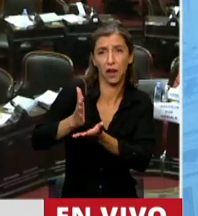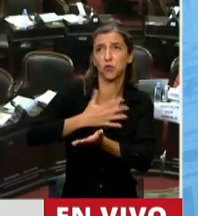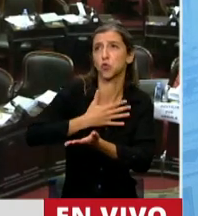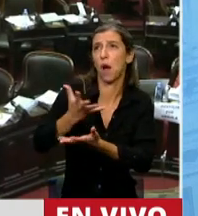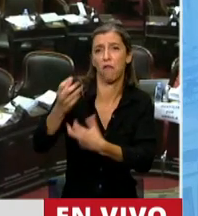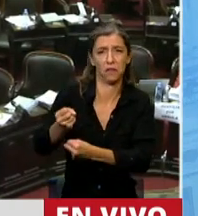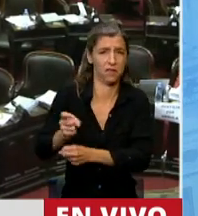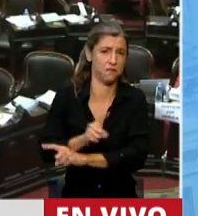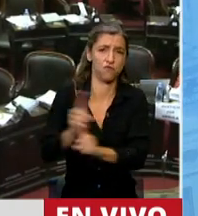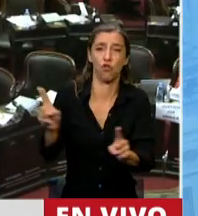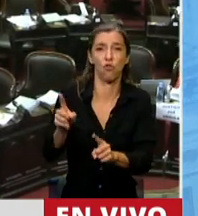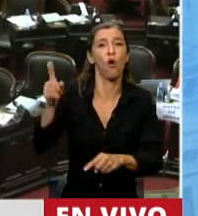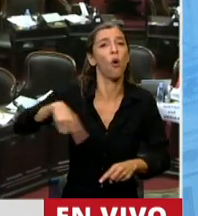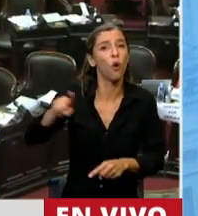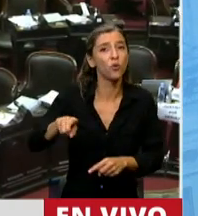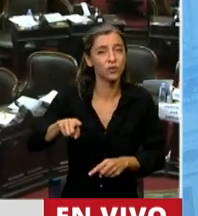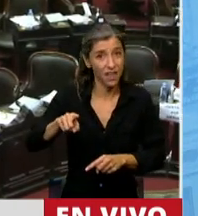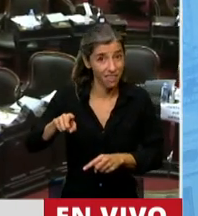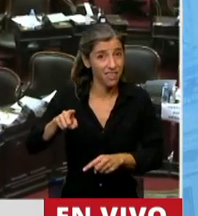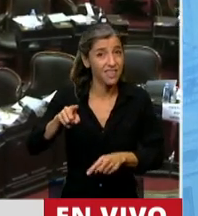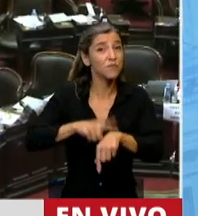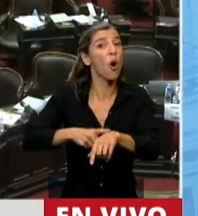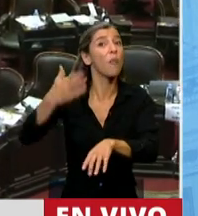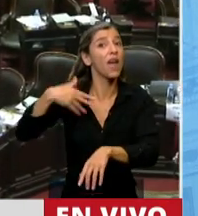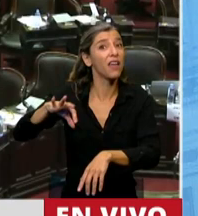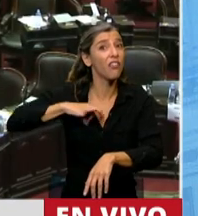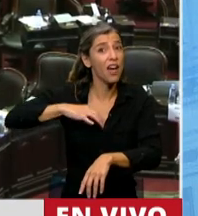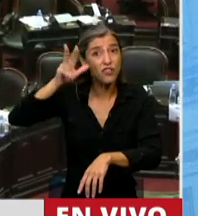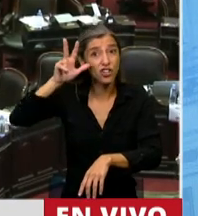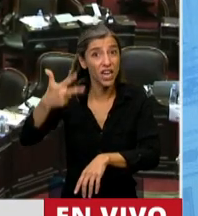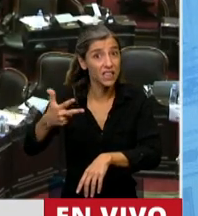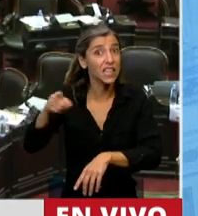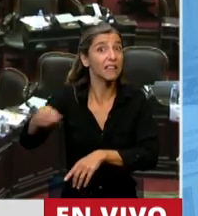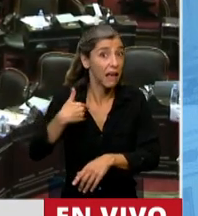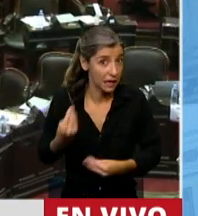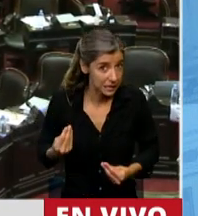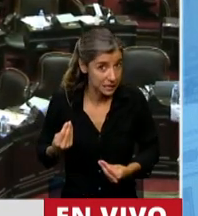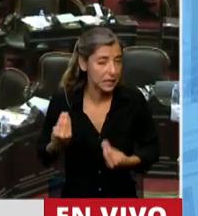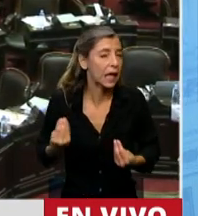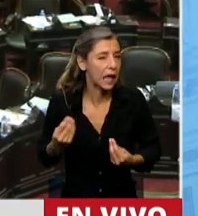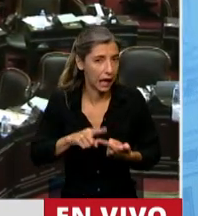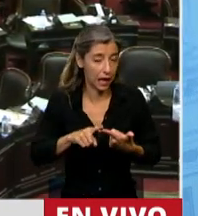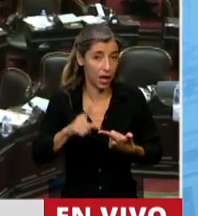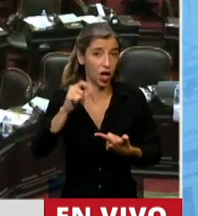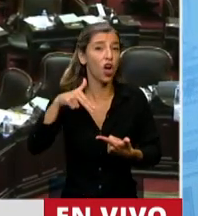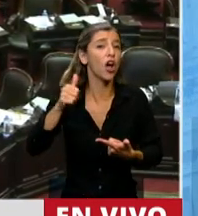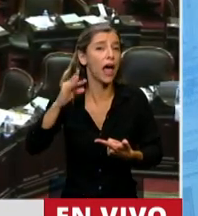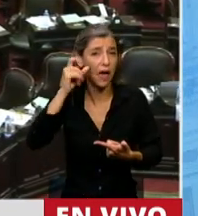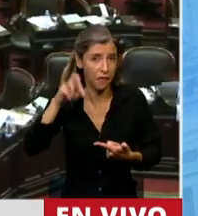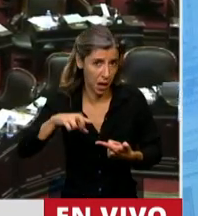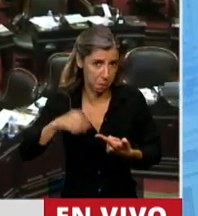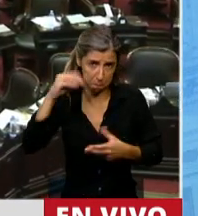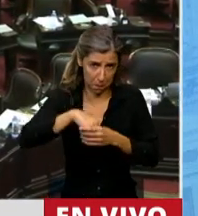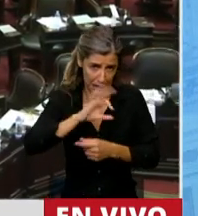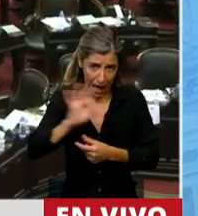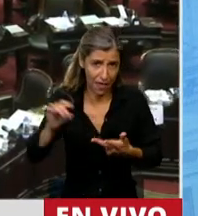los que acompañaron la autoamnistía en el 83, los que no integraron la CONADEP, los que fueron parte del indulto en los 90,